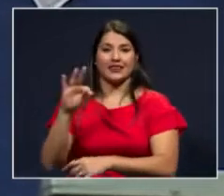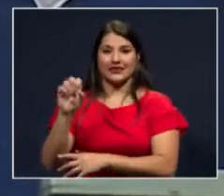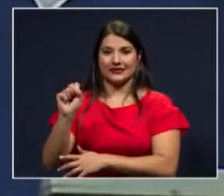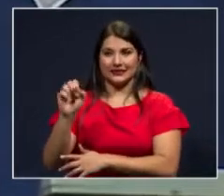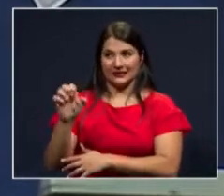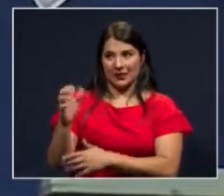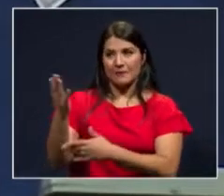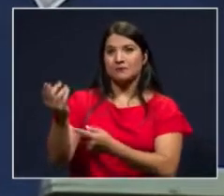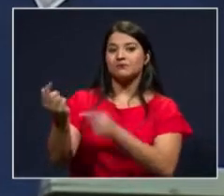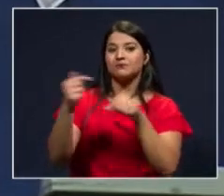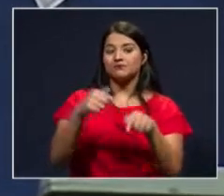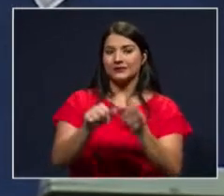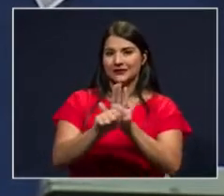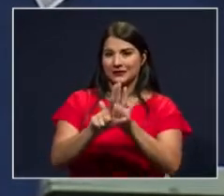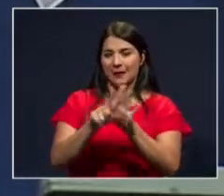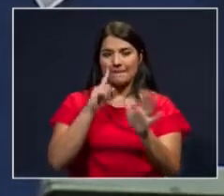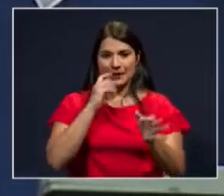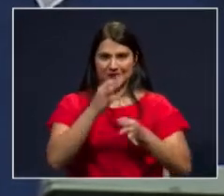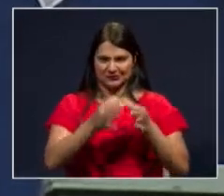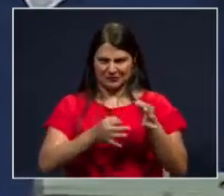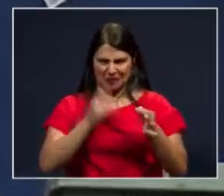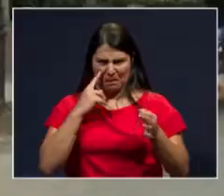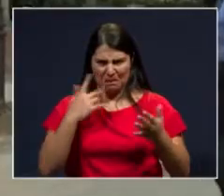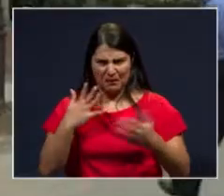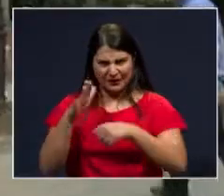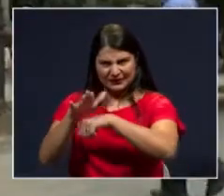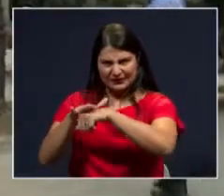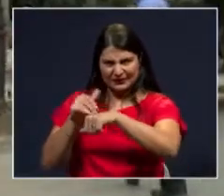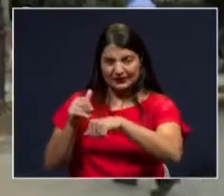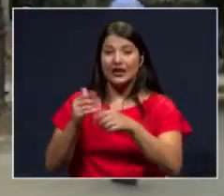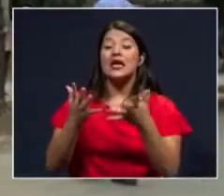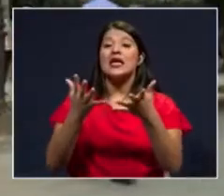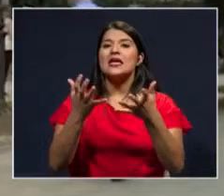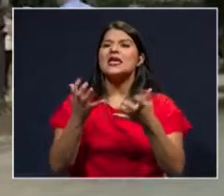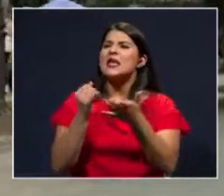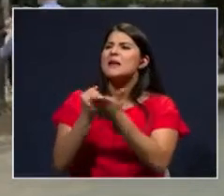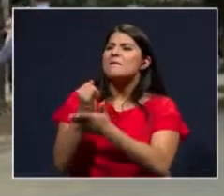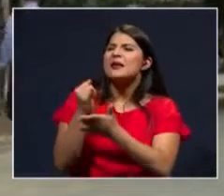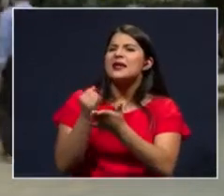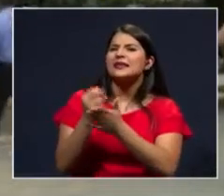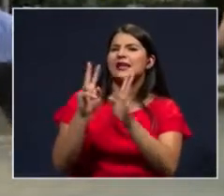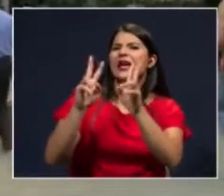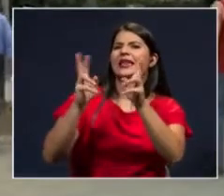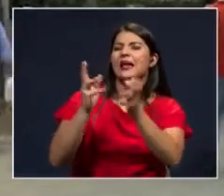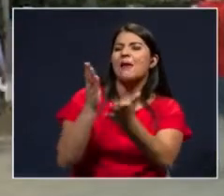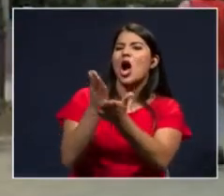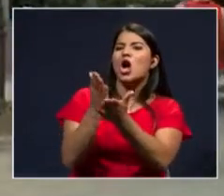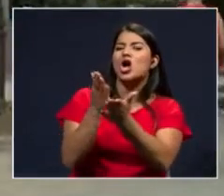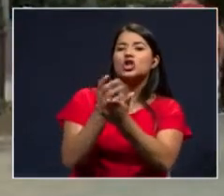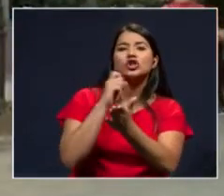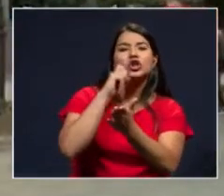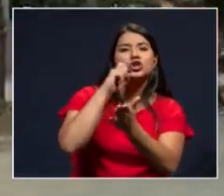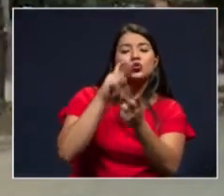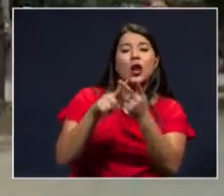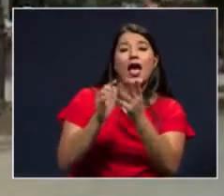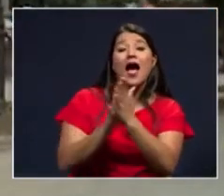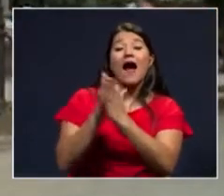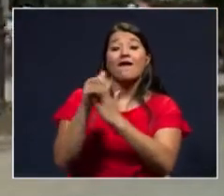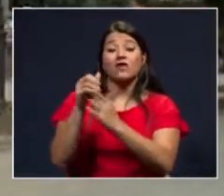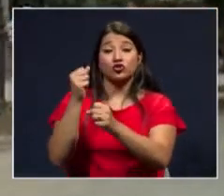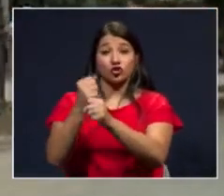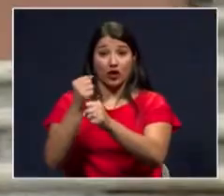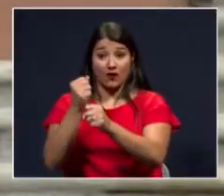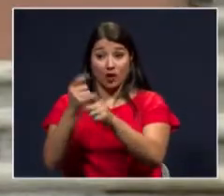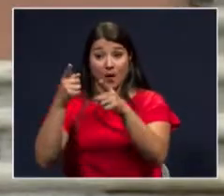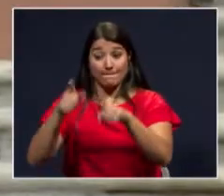y Gasto. La moción busca conocer los casos de acoso sexual y abuso laboral que se han dado en el tribunal durante